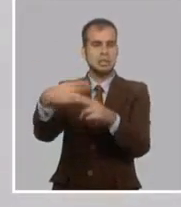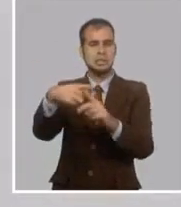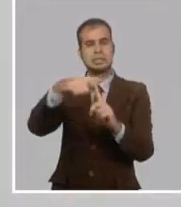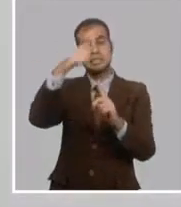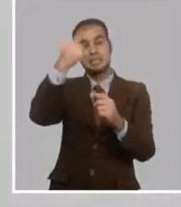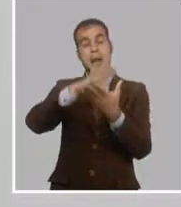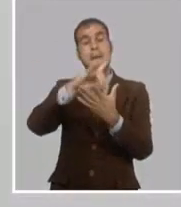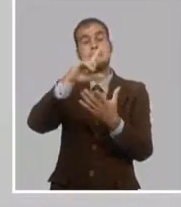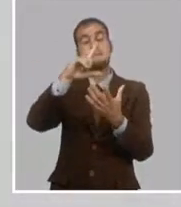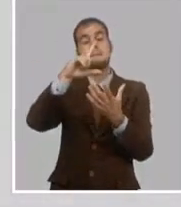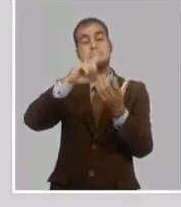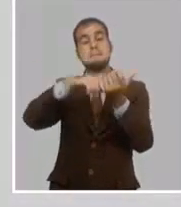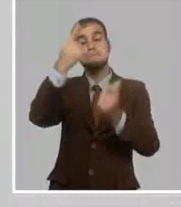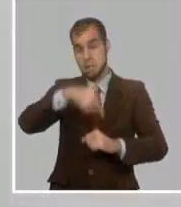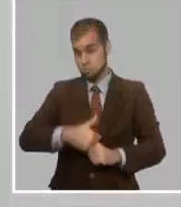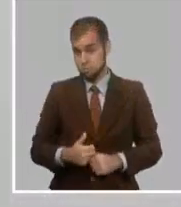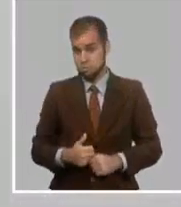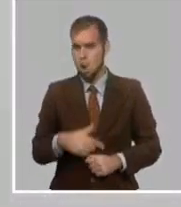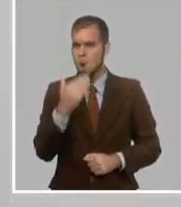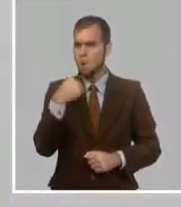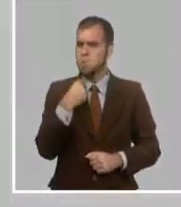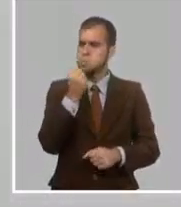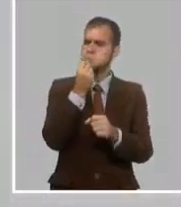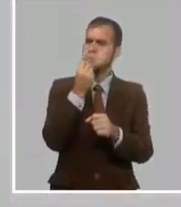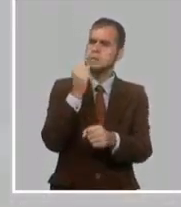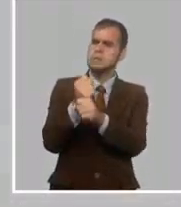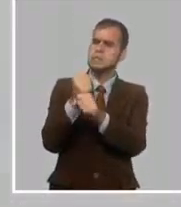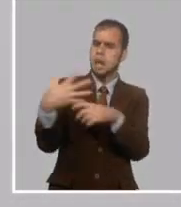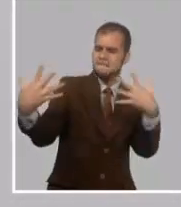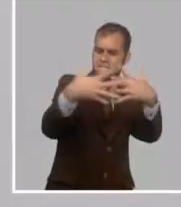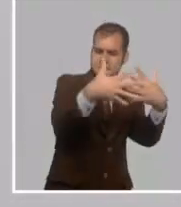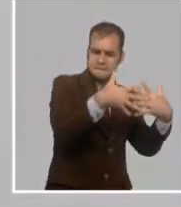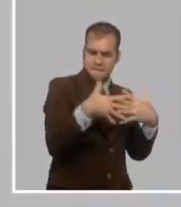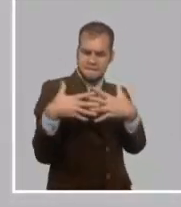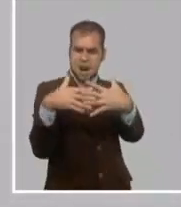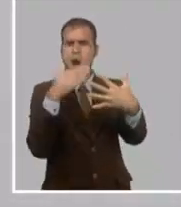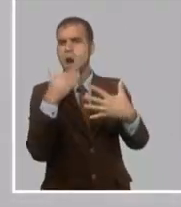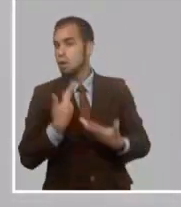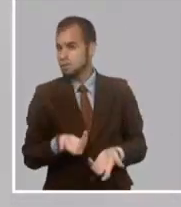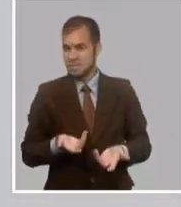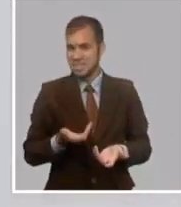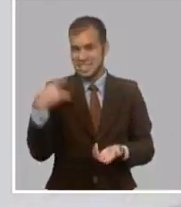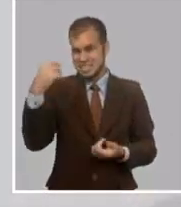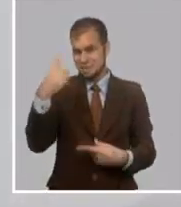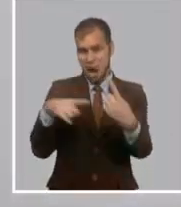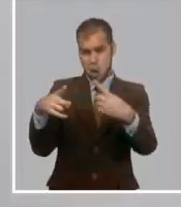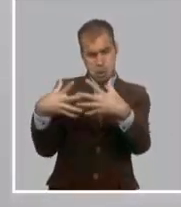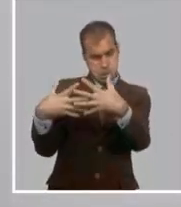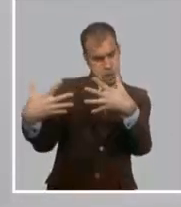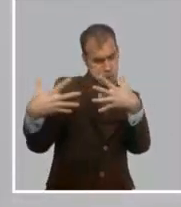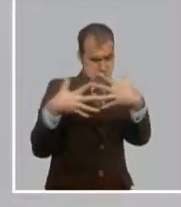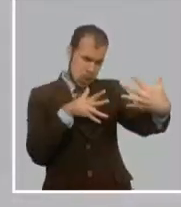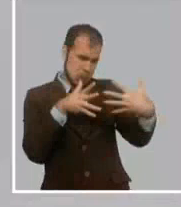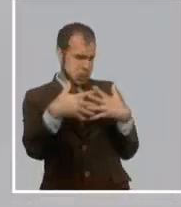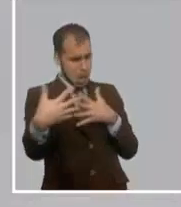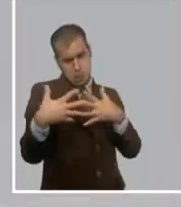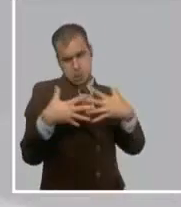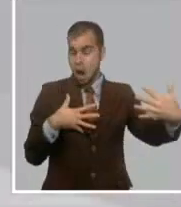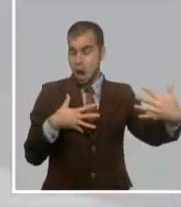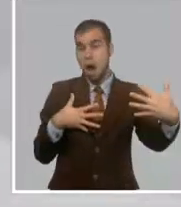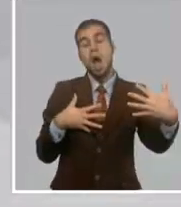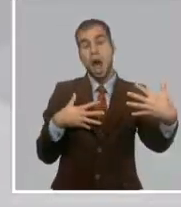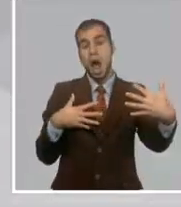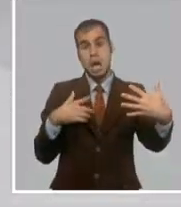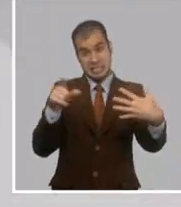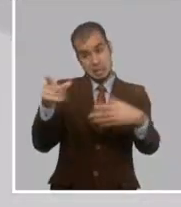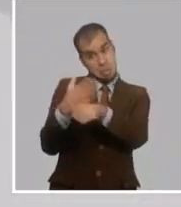conjunto si a lo mejor hay reservas entre unos y otros y yo tengo reservas contigo randy pero me reúno con